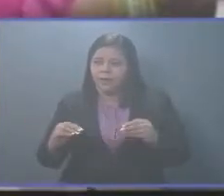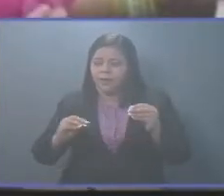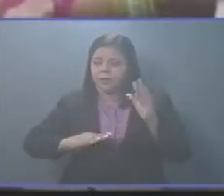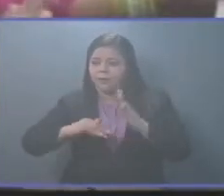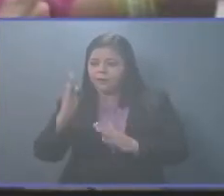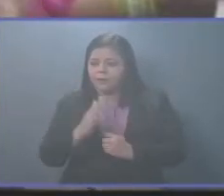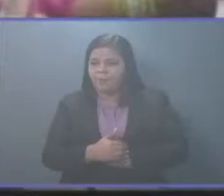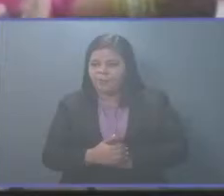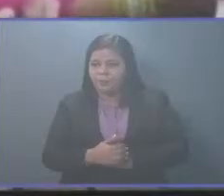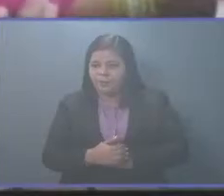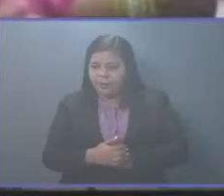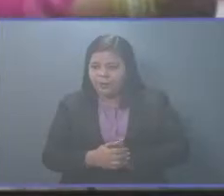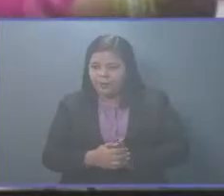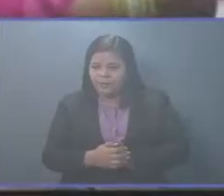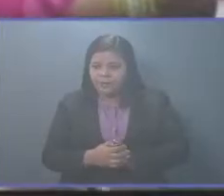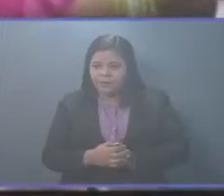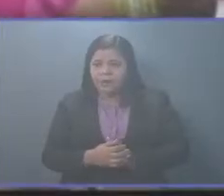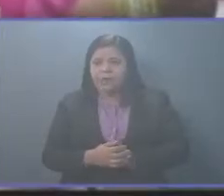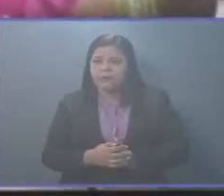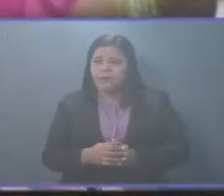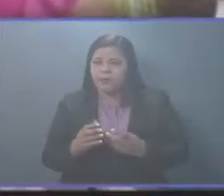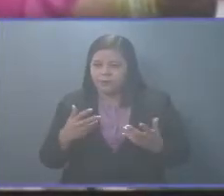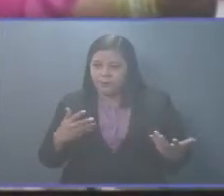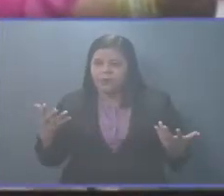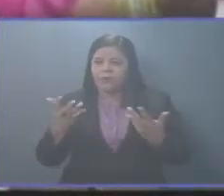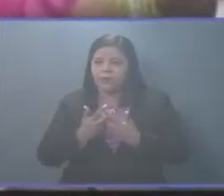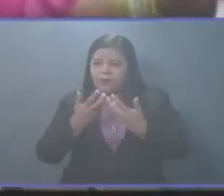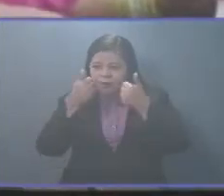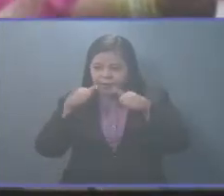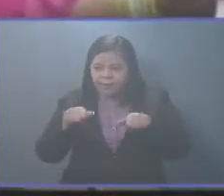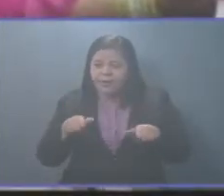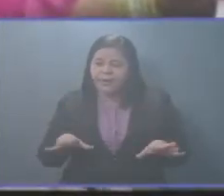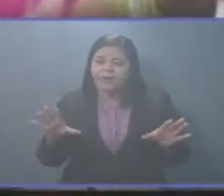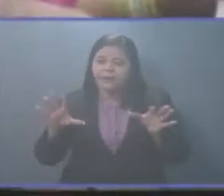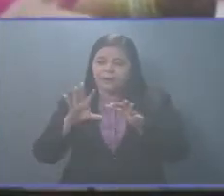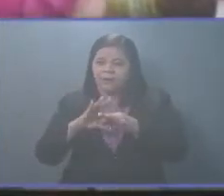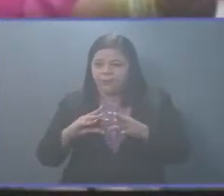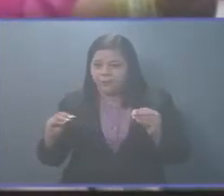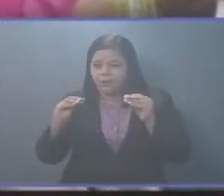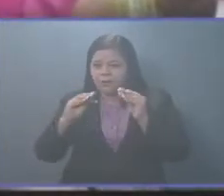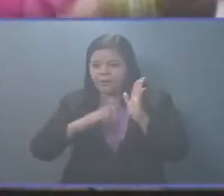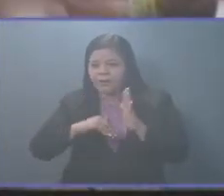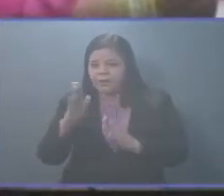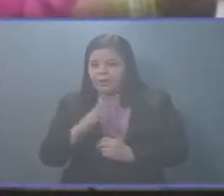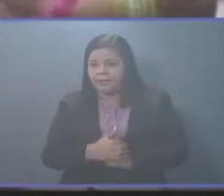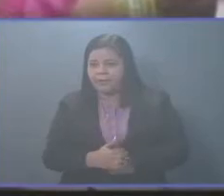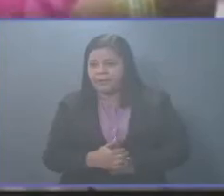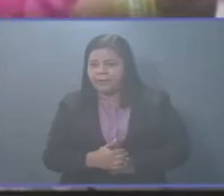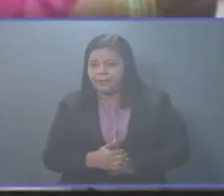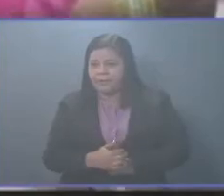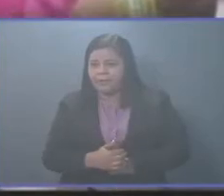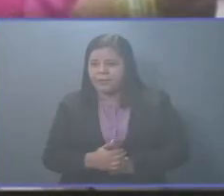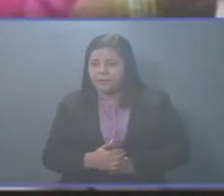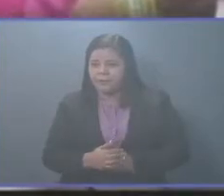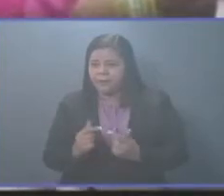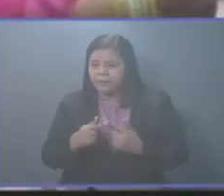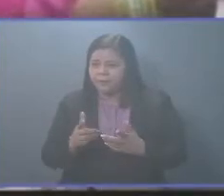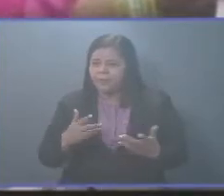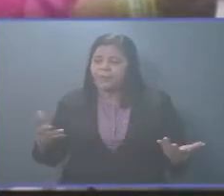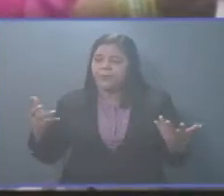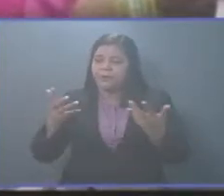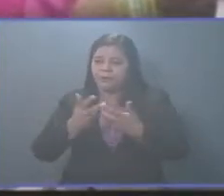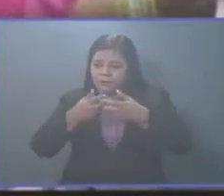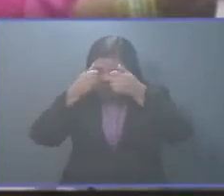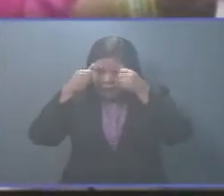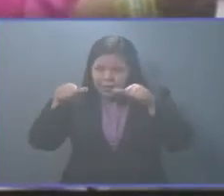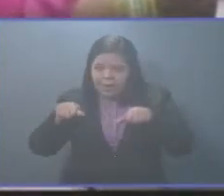dólares. Y eso es todo lo que obtuvimos. Nosotros habíamos mandado a solicitar la base de datos en formato Excel, ¿verdad?, para poder tener claridad sobre el